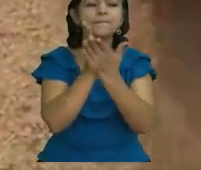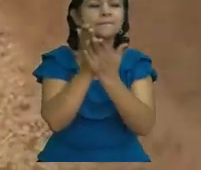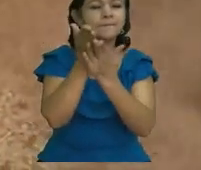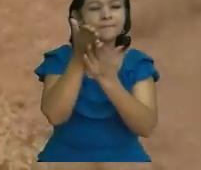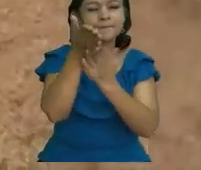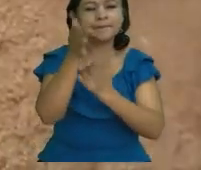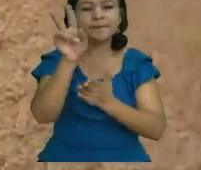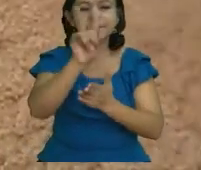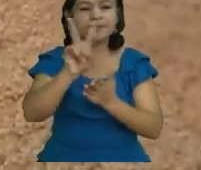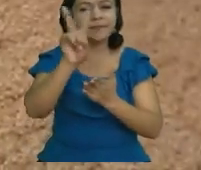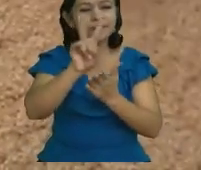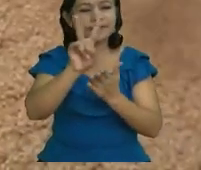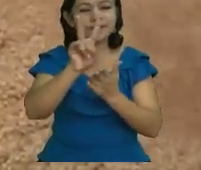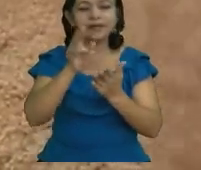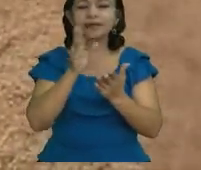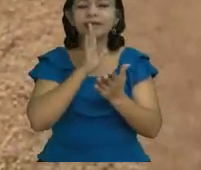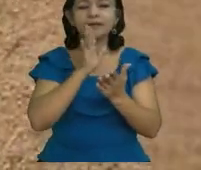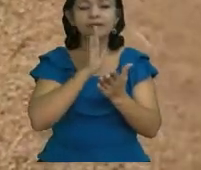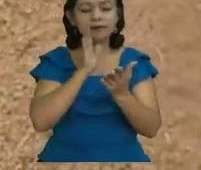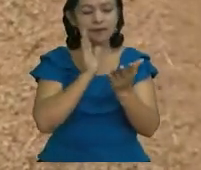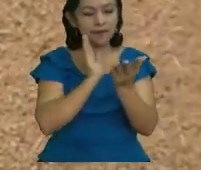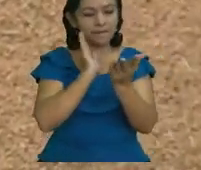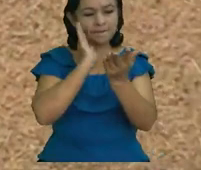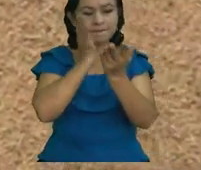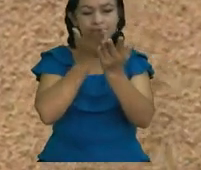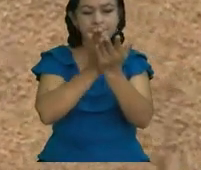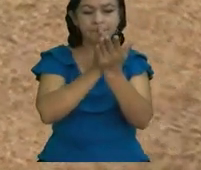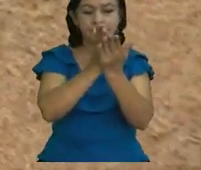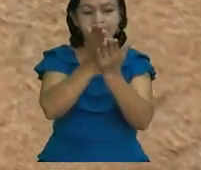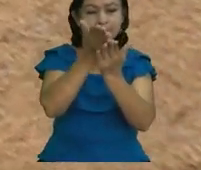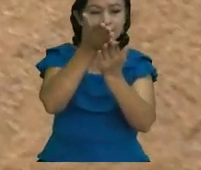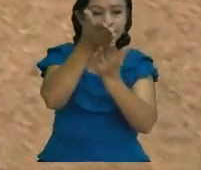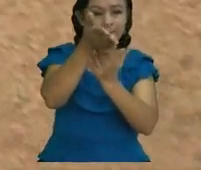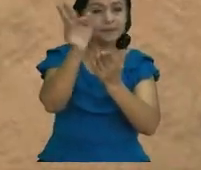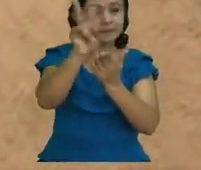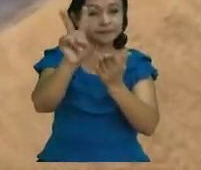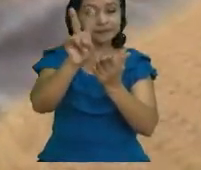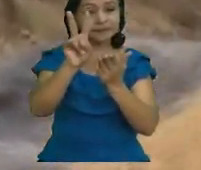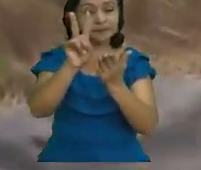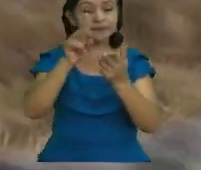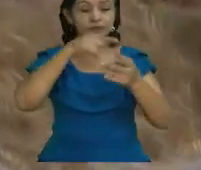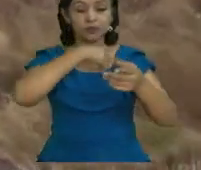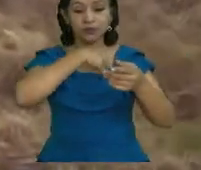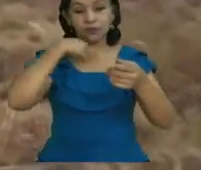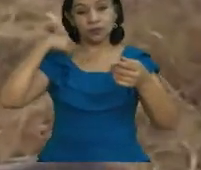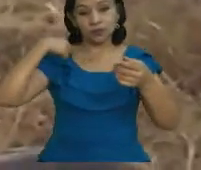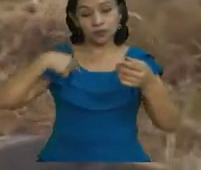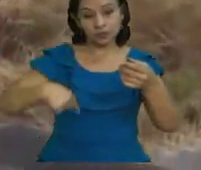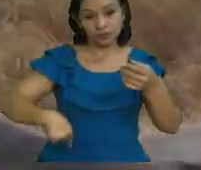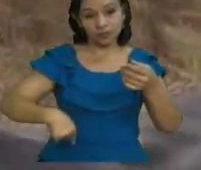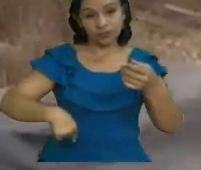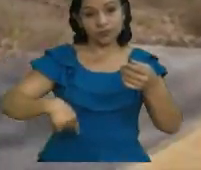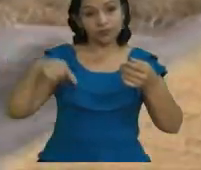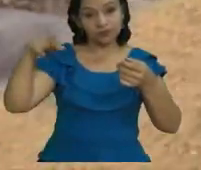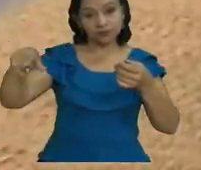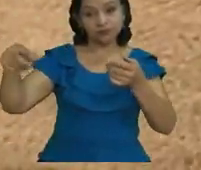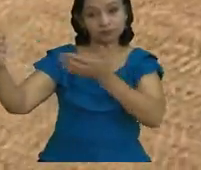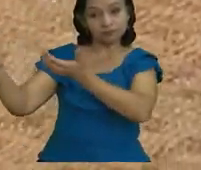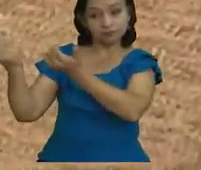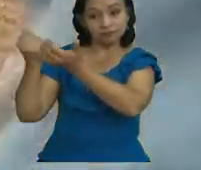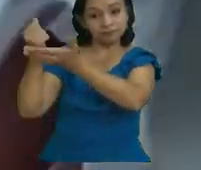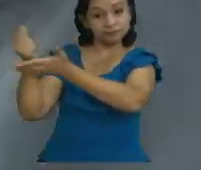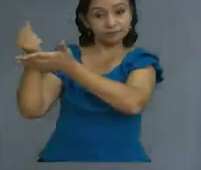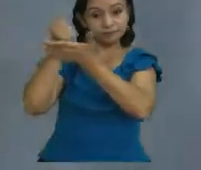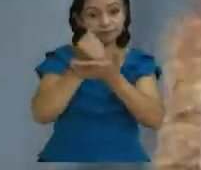el centro de cultivo, ¿verdad?, de in vitro de plátanos, que es un proyecto que llevamos con la misión Taiwán, okay. Que es la